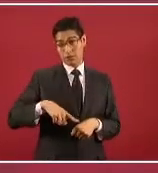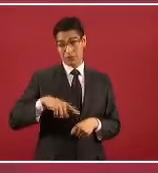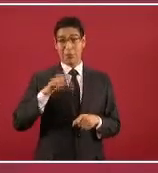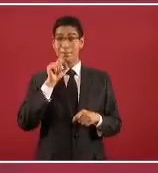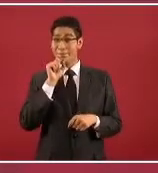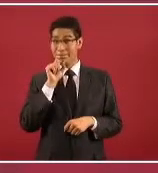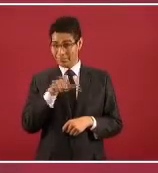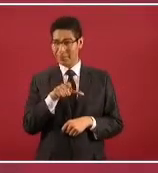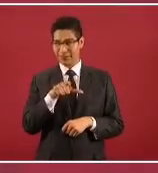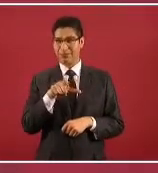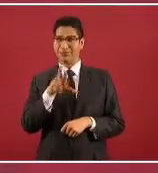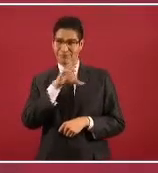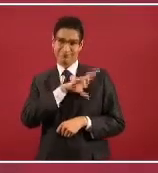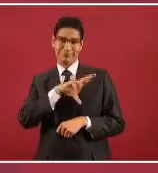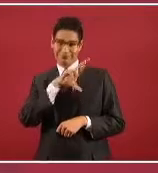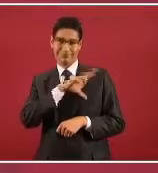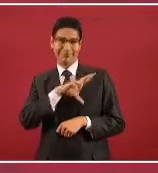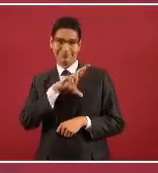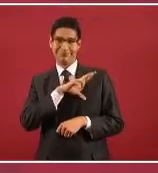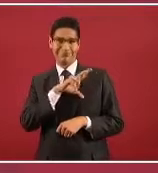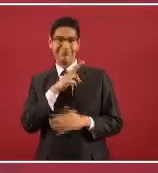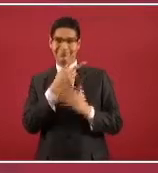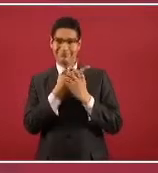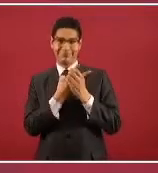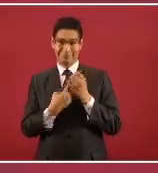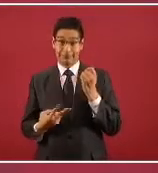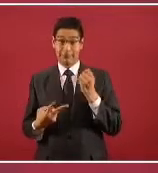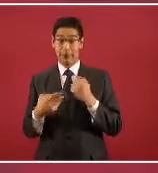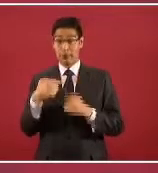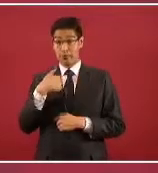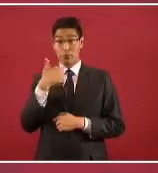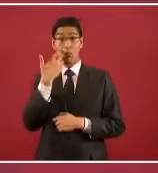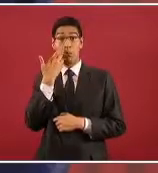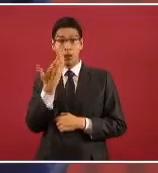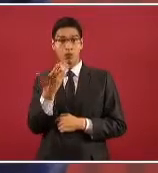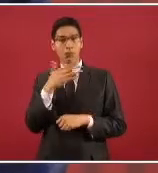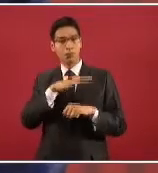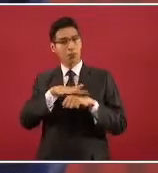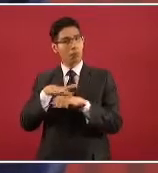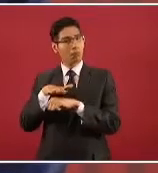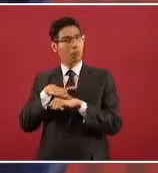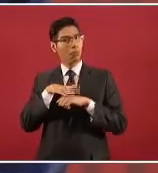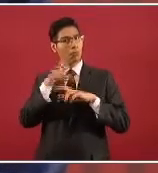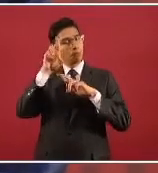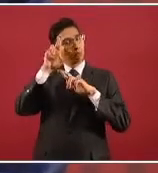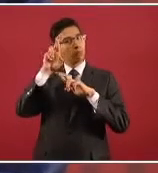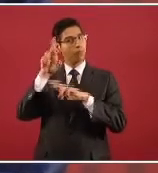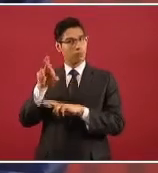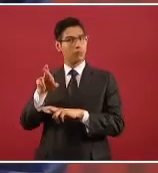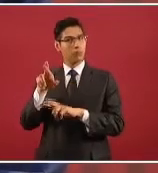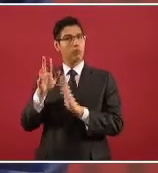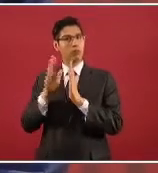privados, y es un llamado respetuoso a